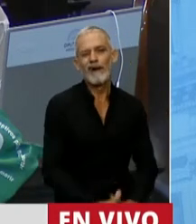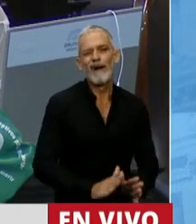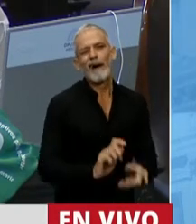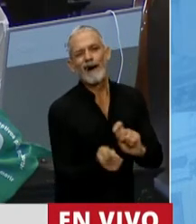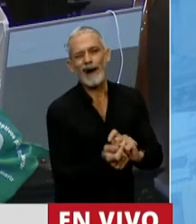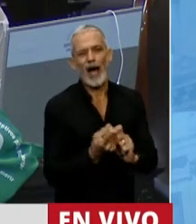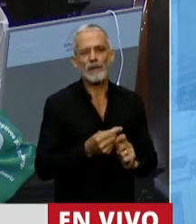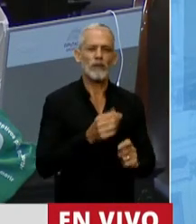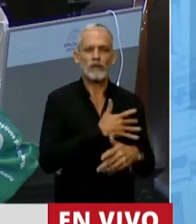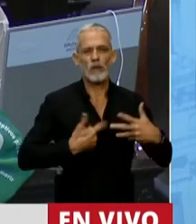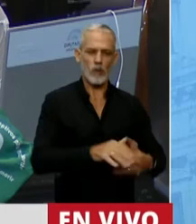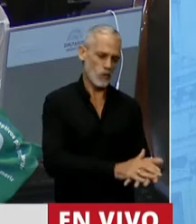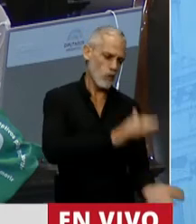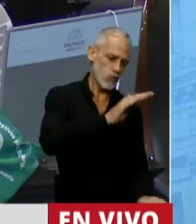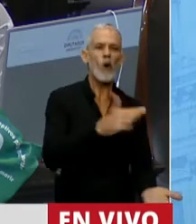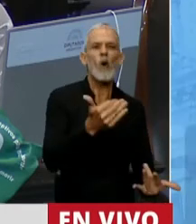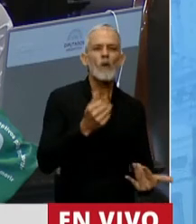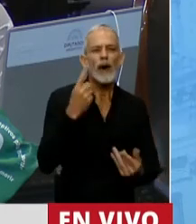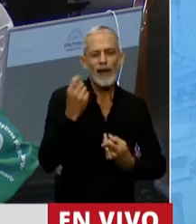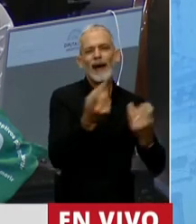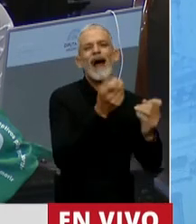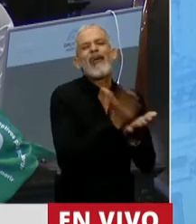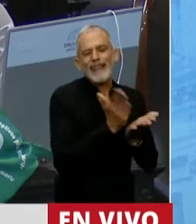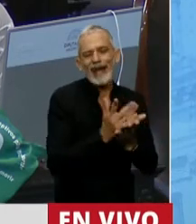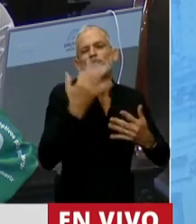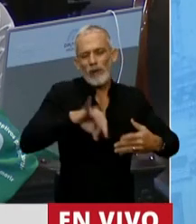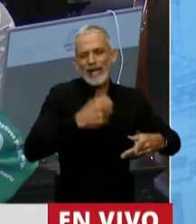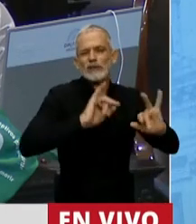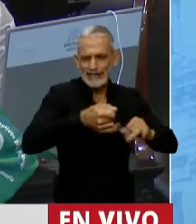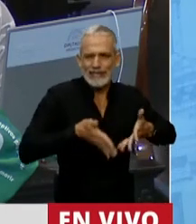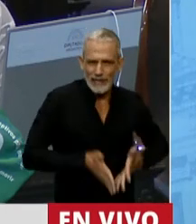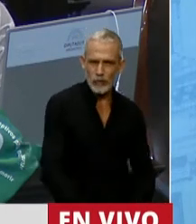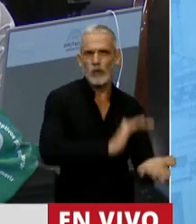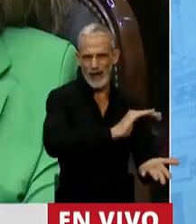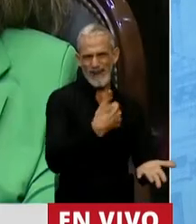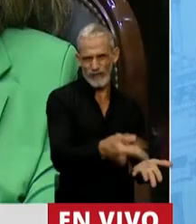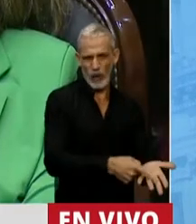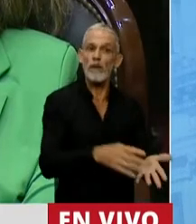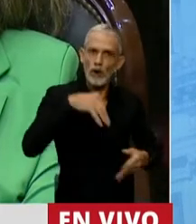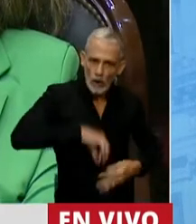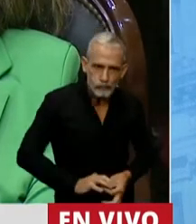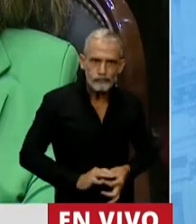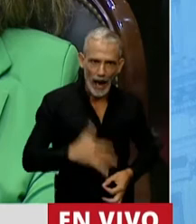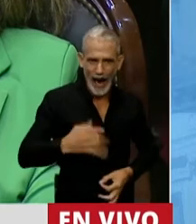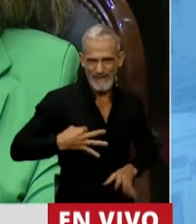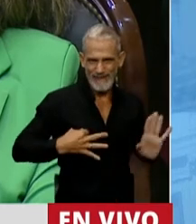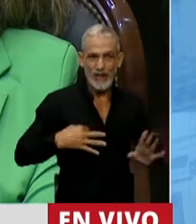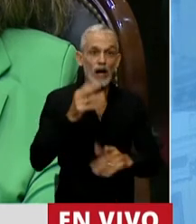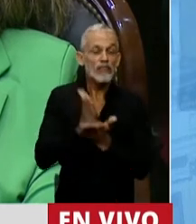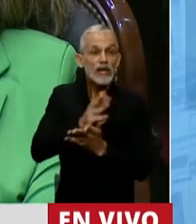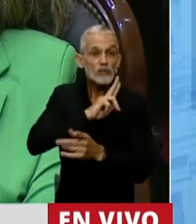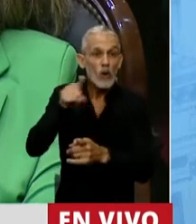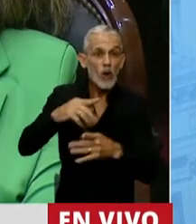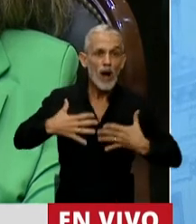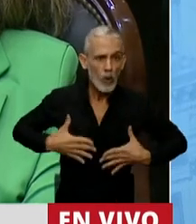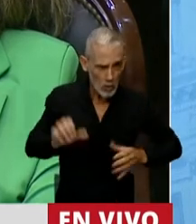transforma en el sujeto susceptible de adquirir derechos y contraer obligaciones. Nadie puede discutir el derecho de la mujer a disponer